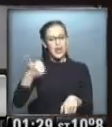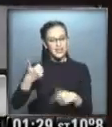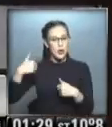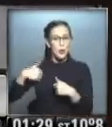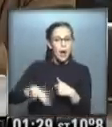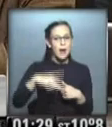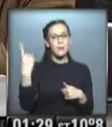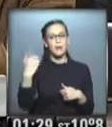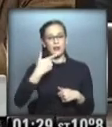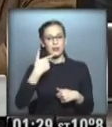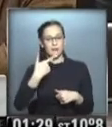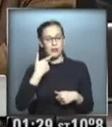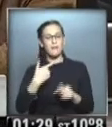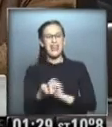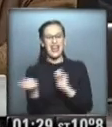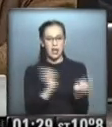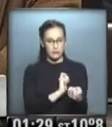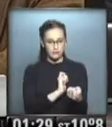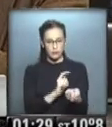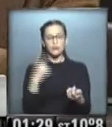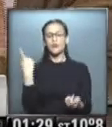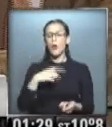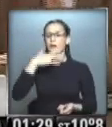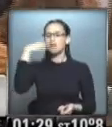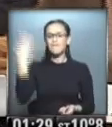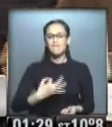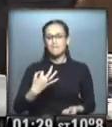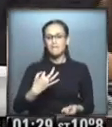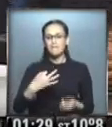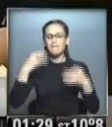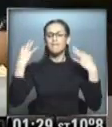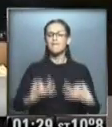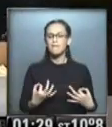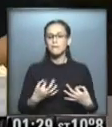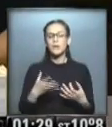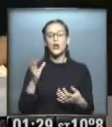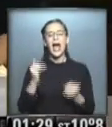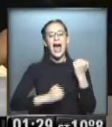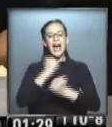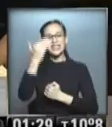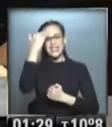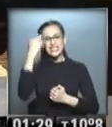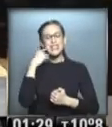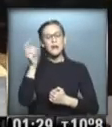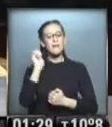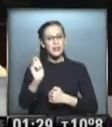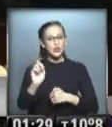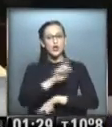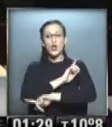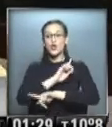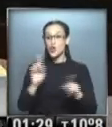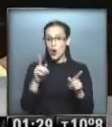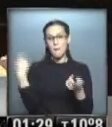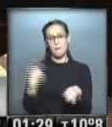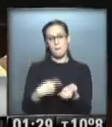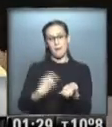del 1 de septiembre. ¿Cuál es el anuncio concreto? Los salarios brutos de hasta 15.000 pesos no van a